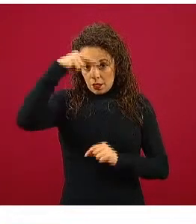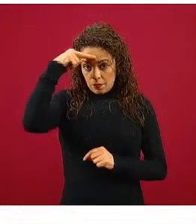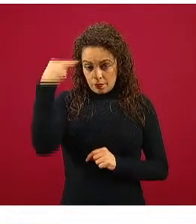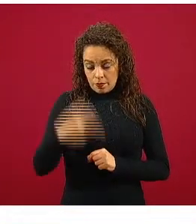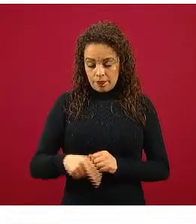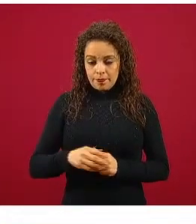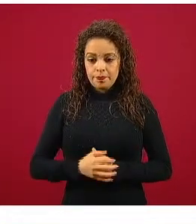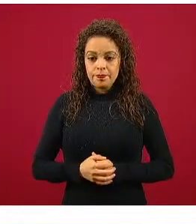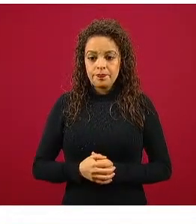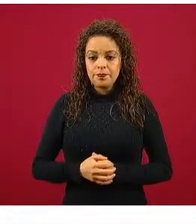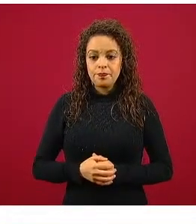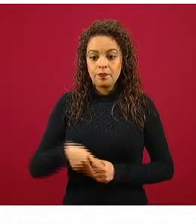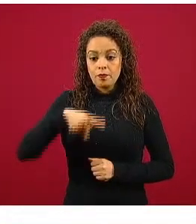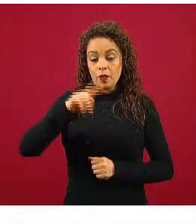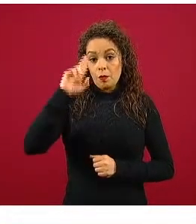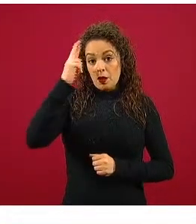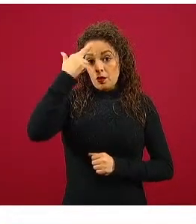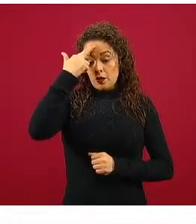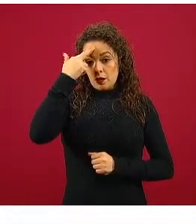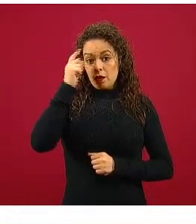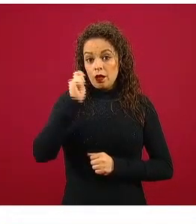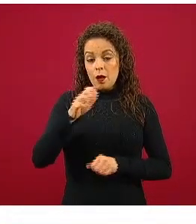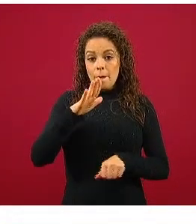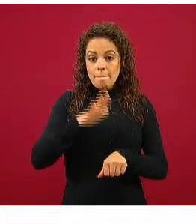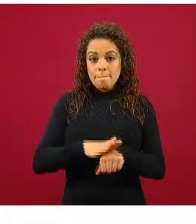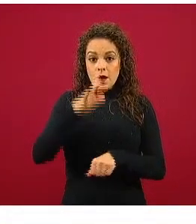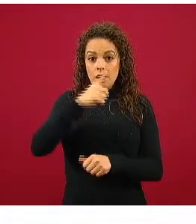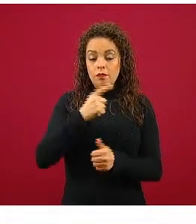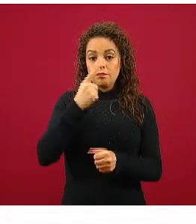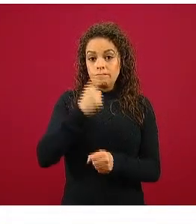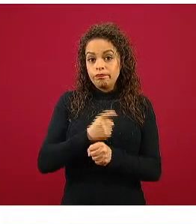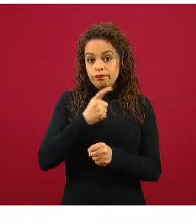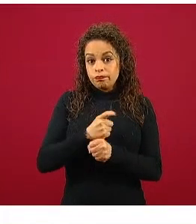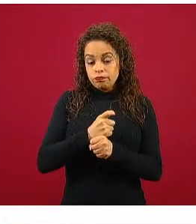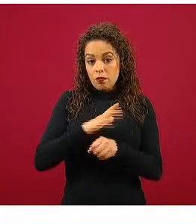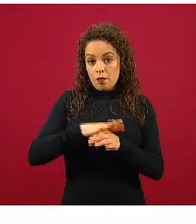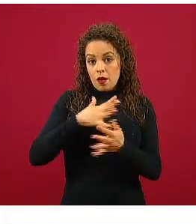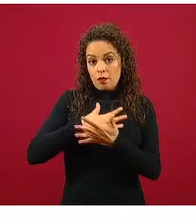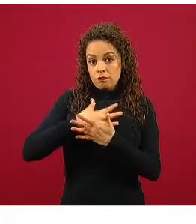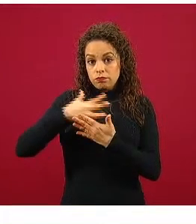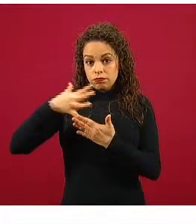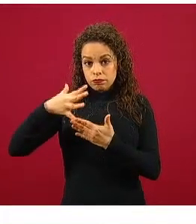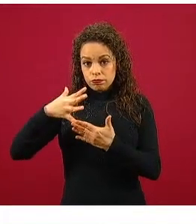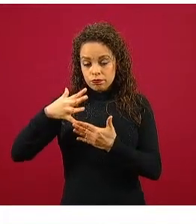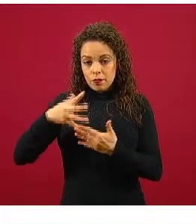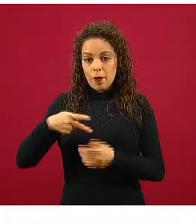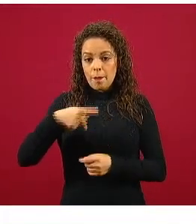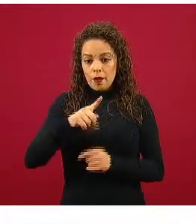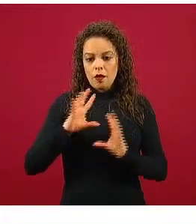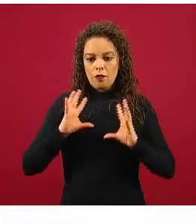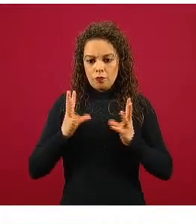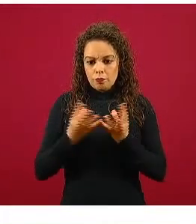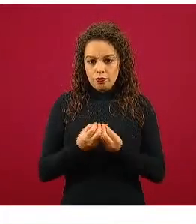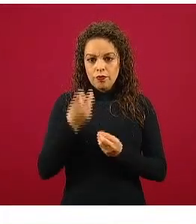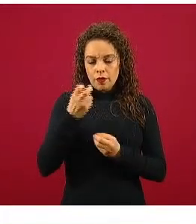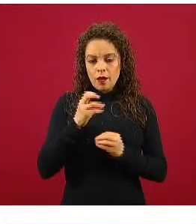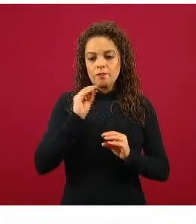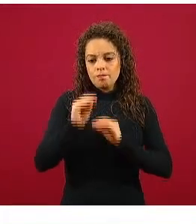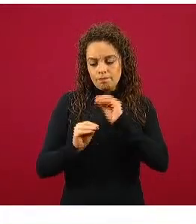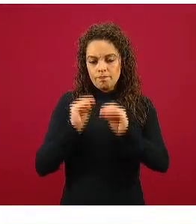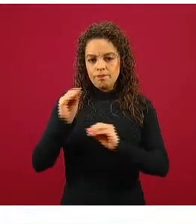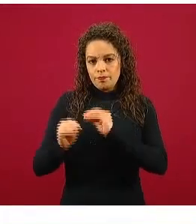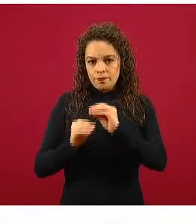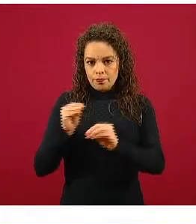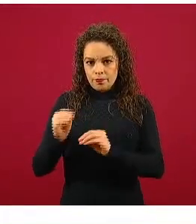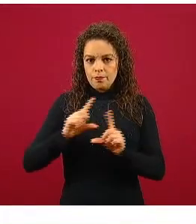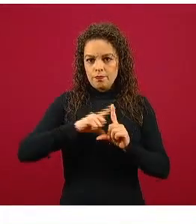las regiones que se han priorizado precisamente porque tienen la mayor carga, bueno, entre todas están aportando y sumando a esta curva